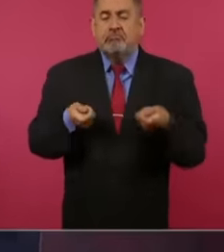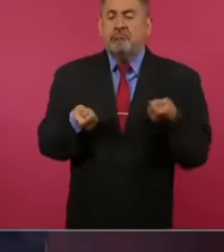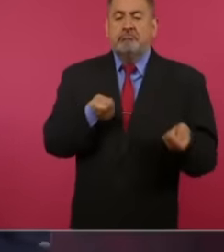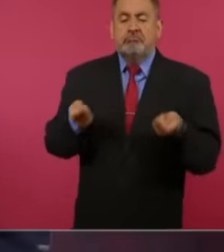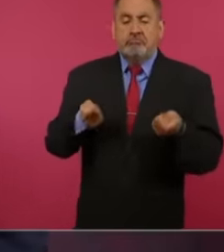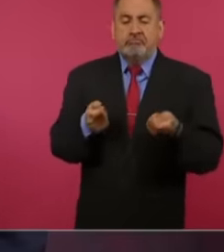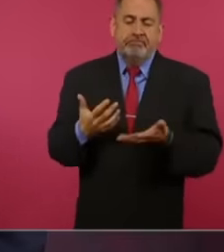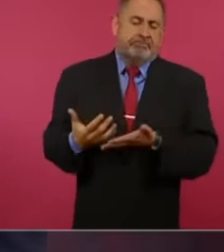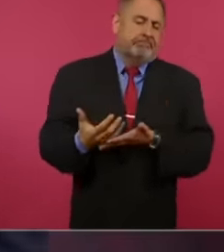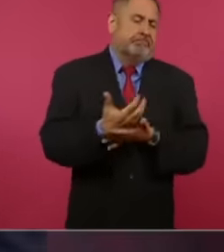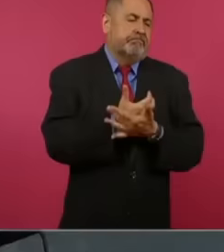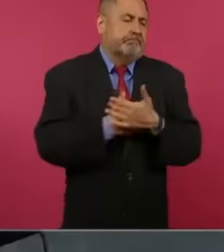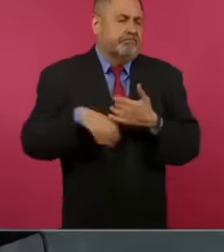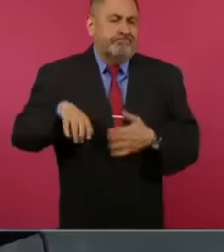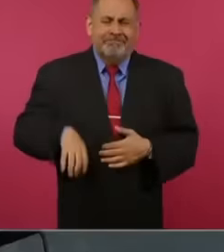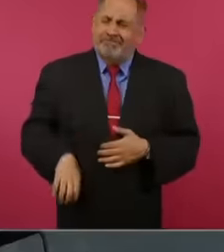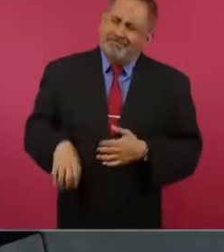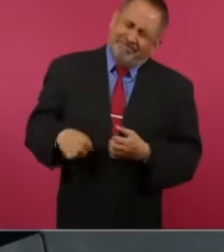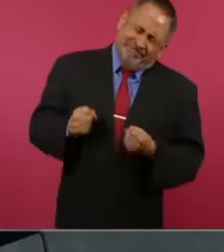y sacan